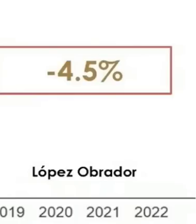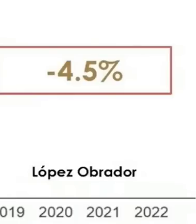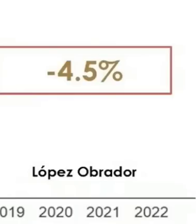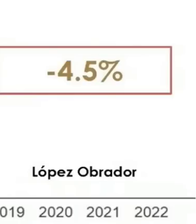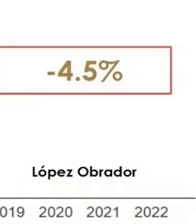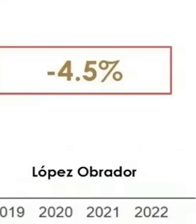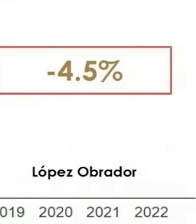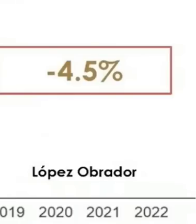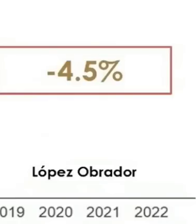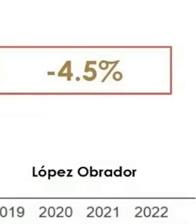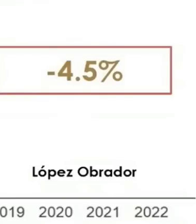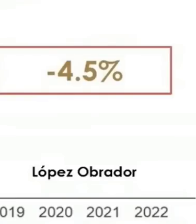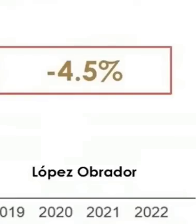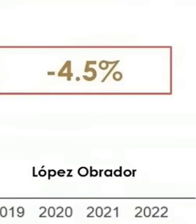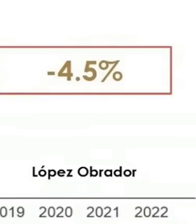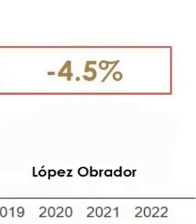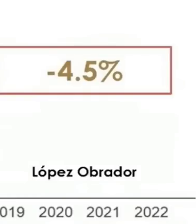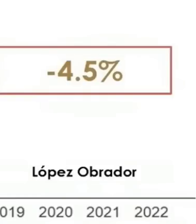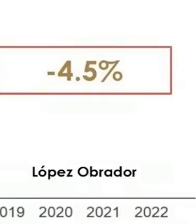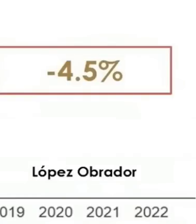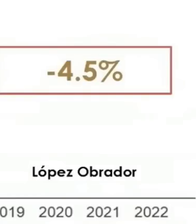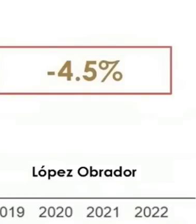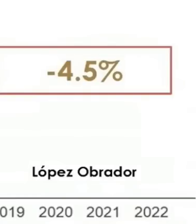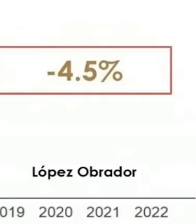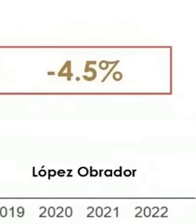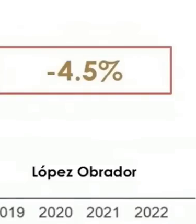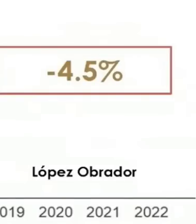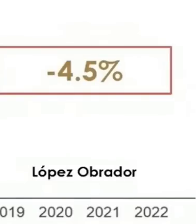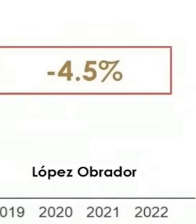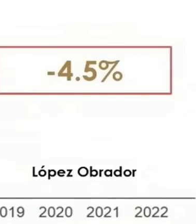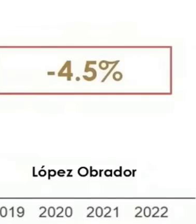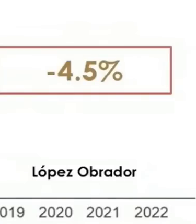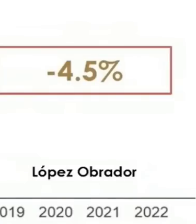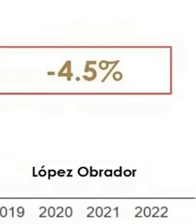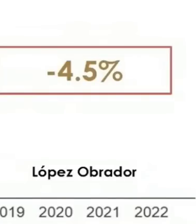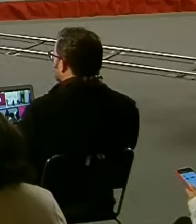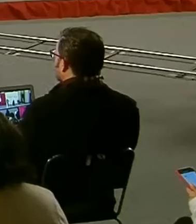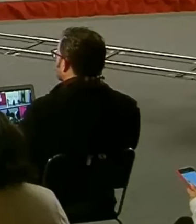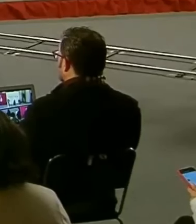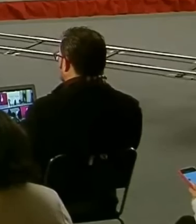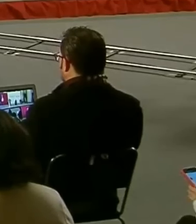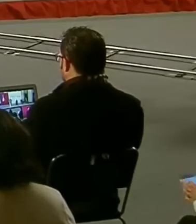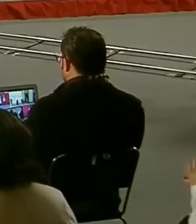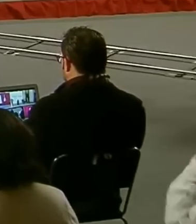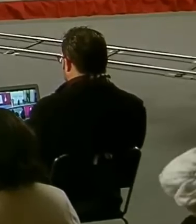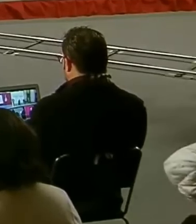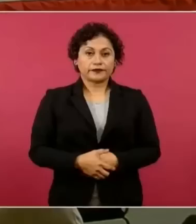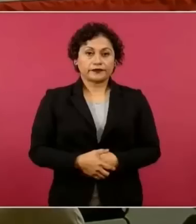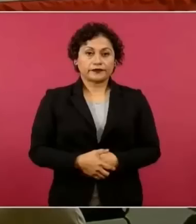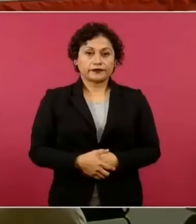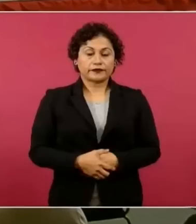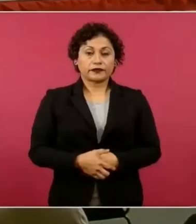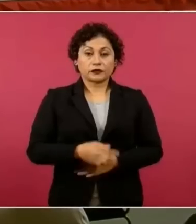O sea, que hemos cumplido el compromiso que hicimos de que no iba a aumentar en términos reales